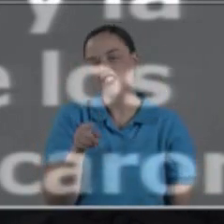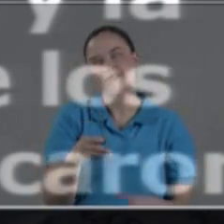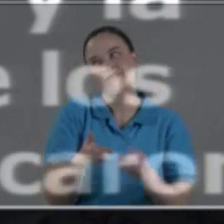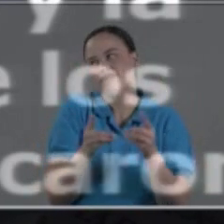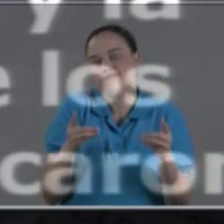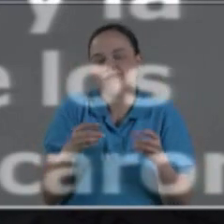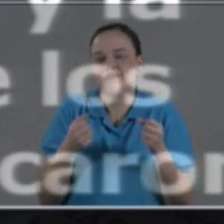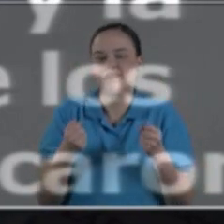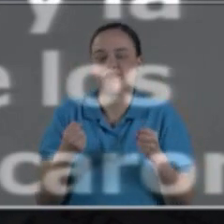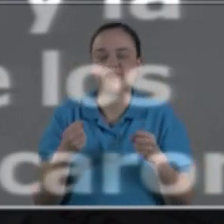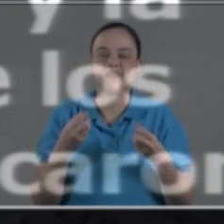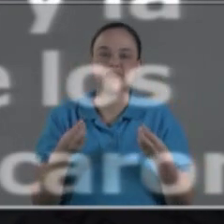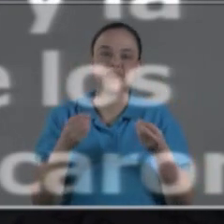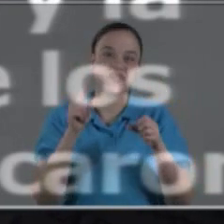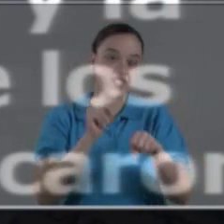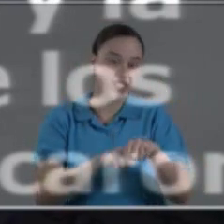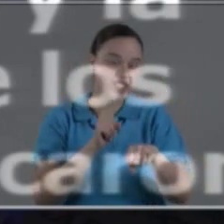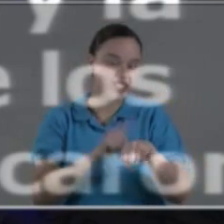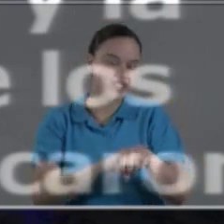sabroso